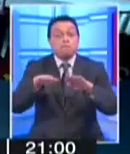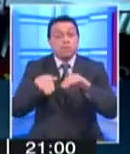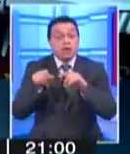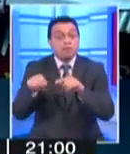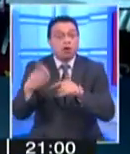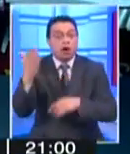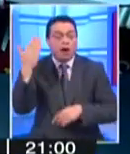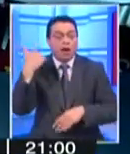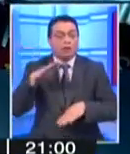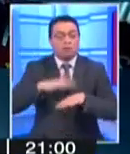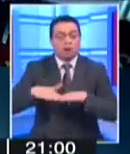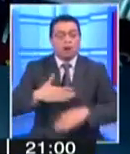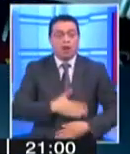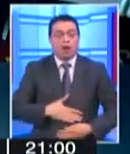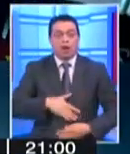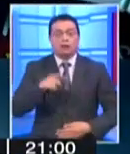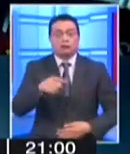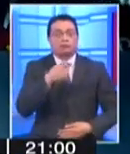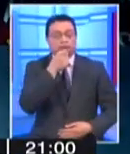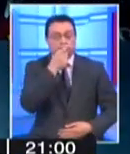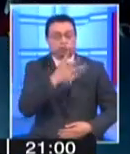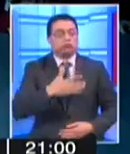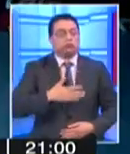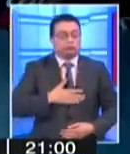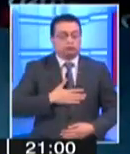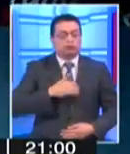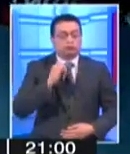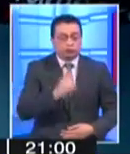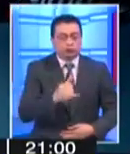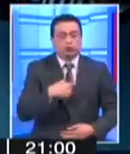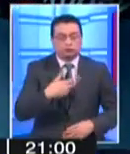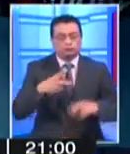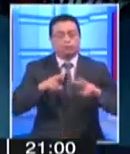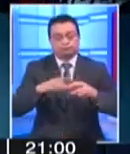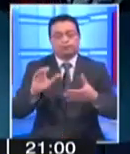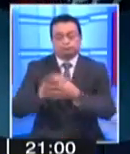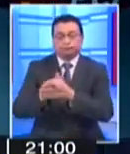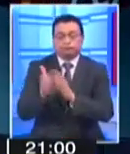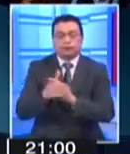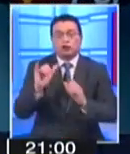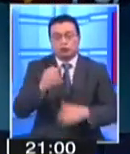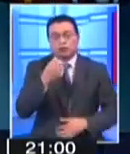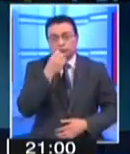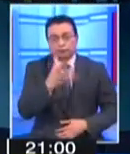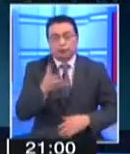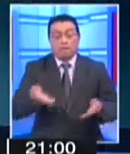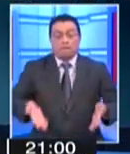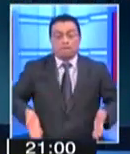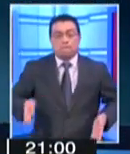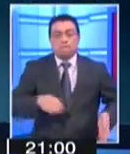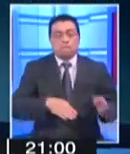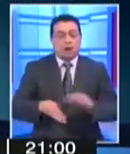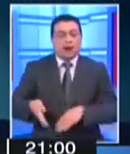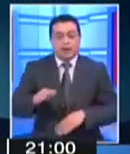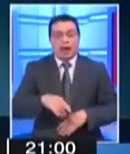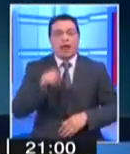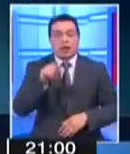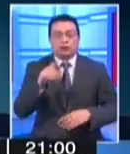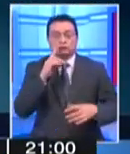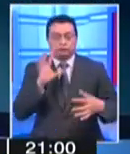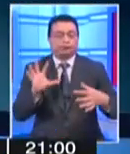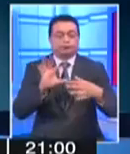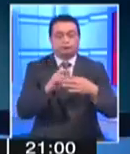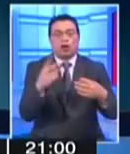del papel, se autodenunció ante la Fiscalía Nacional Económica por coludirse en el mercado de los pañales con Kimberly